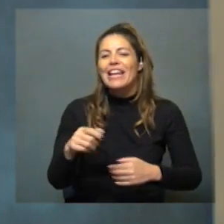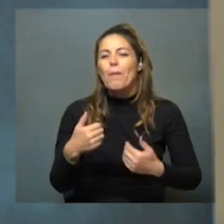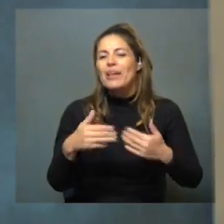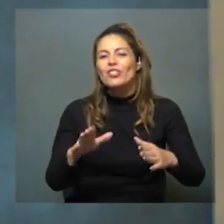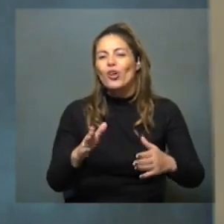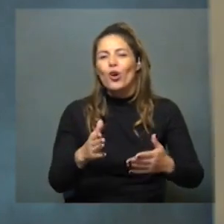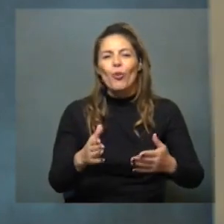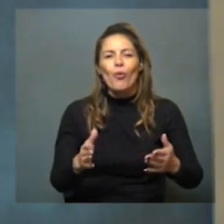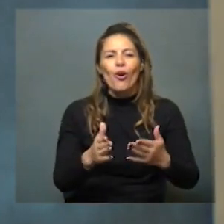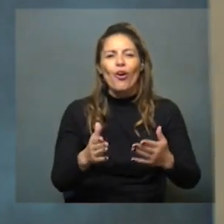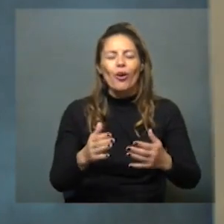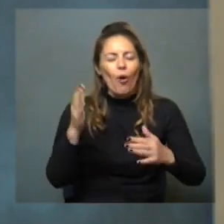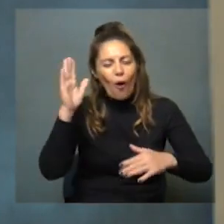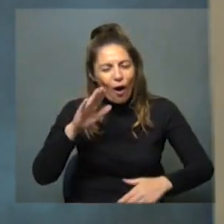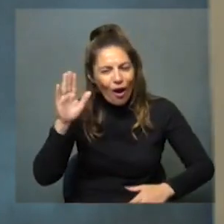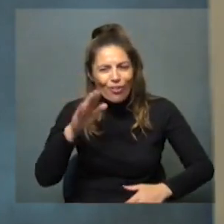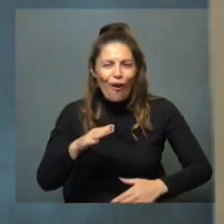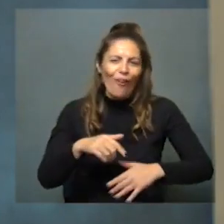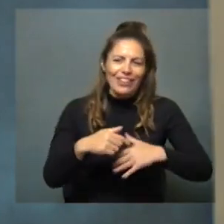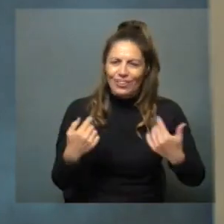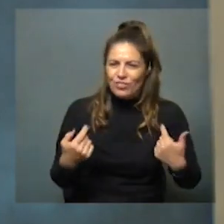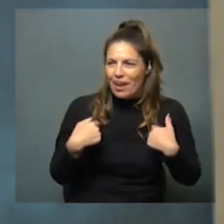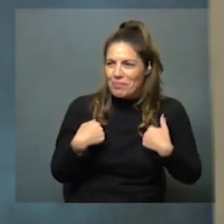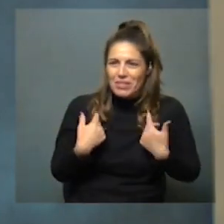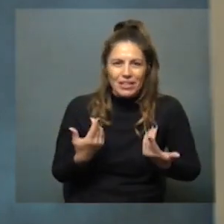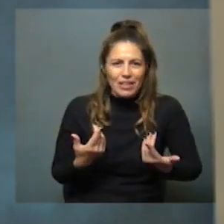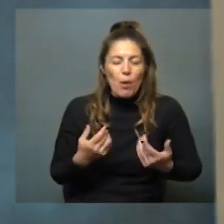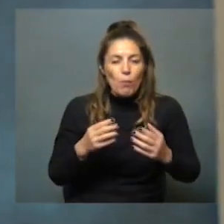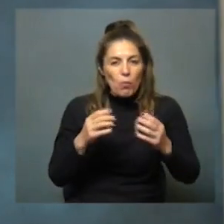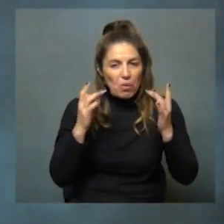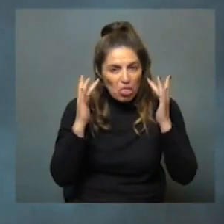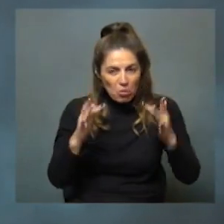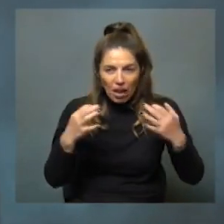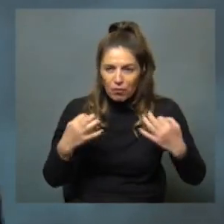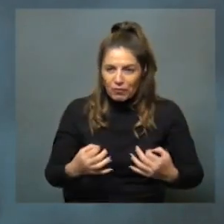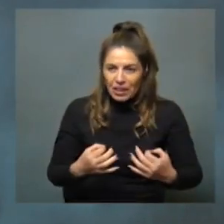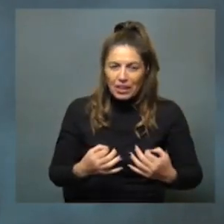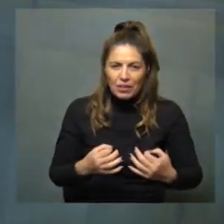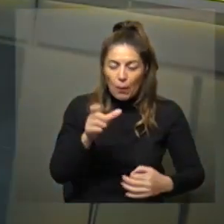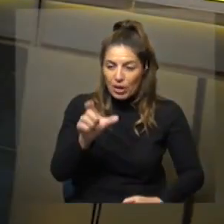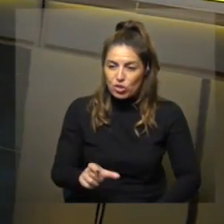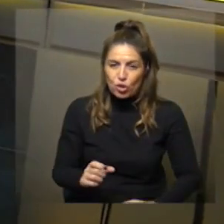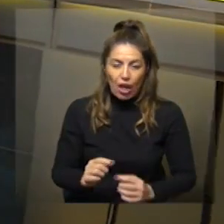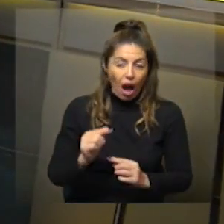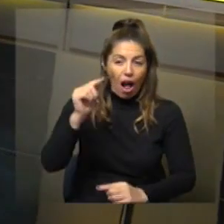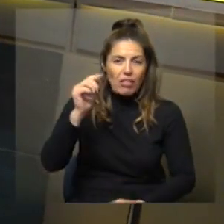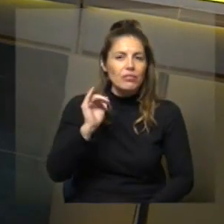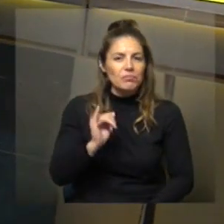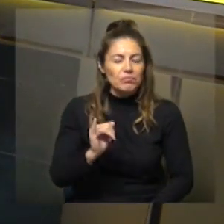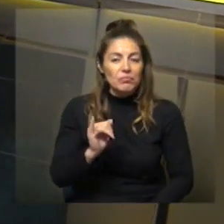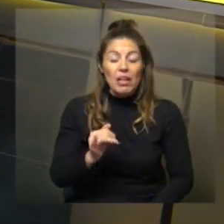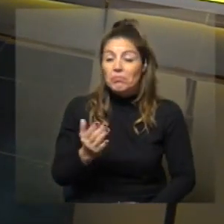hacerme honores y fiestas, ¿viste? Muy, muy, muy, muy educado, ¿viste? La persona alta. Y bueno,